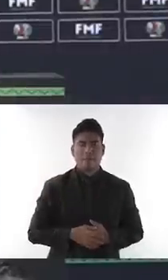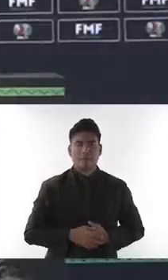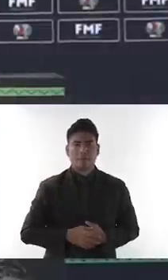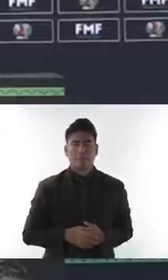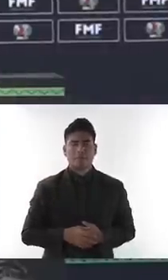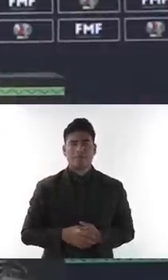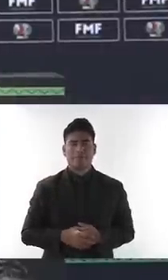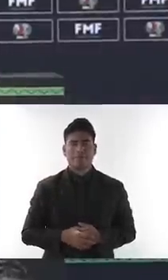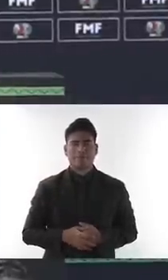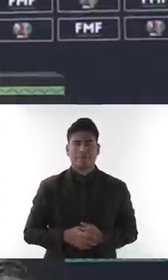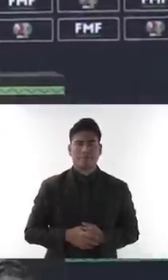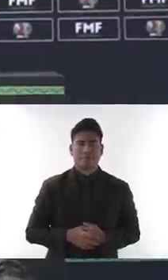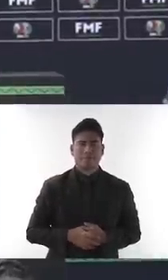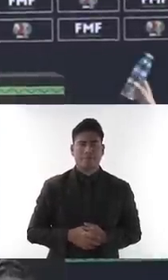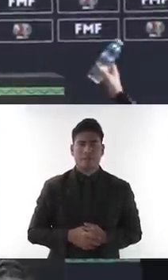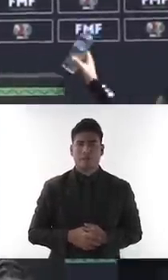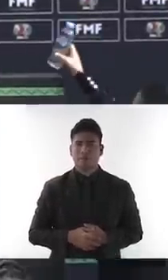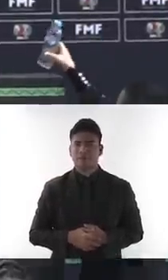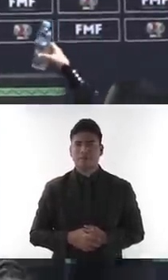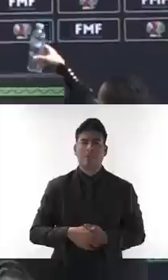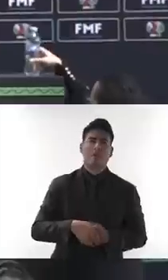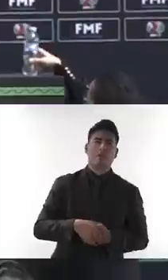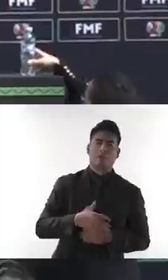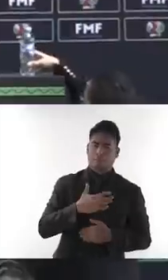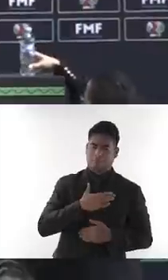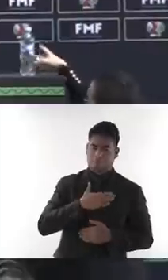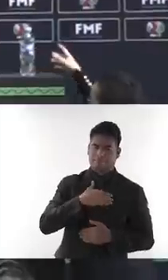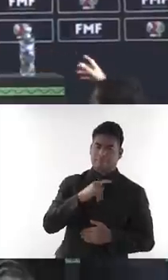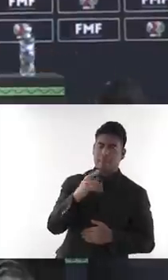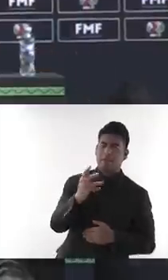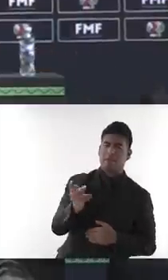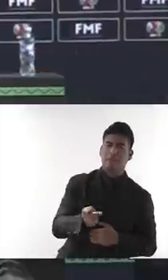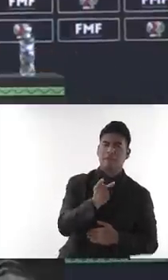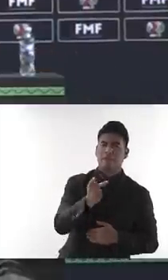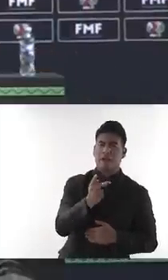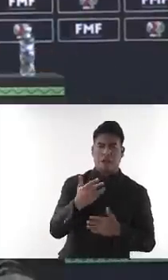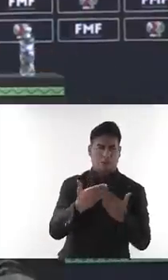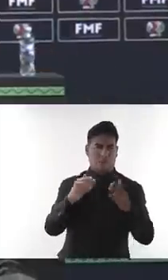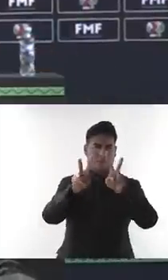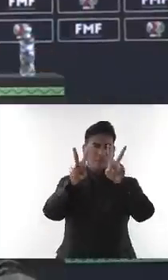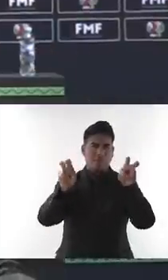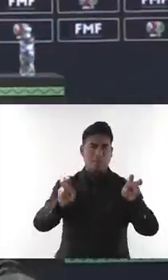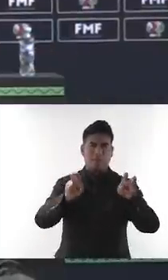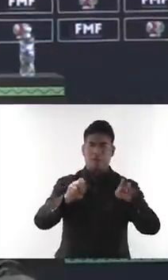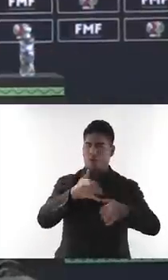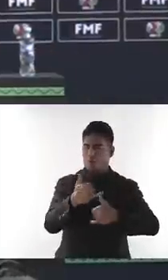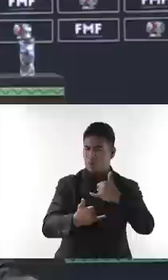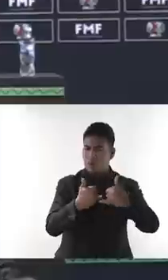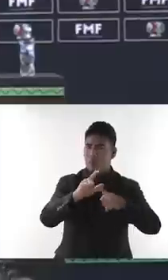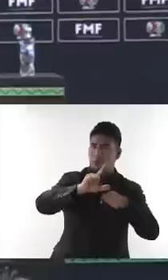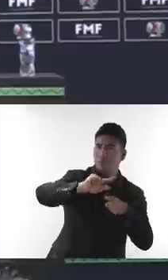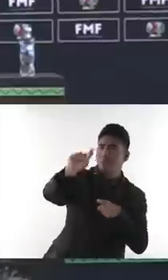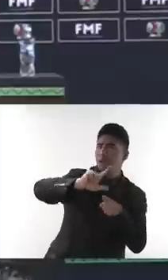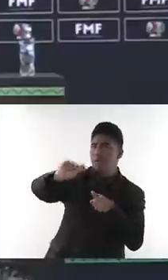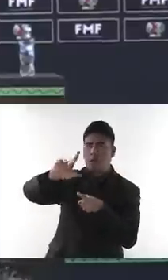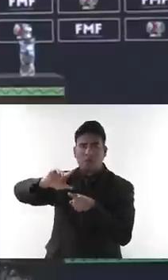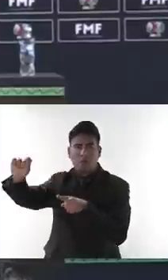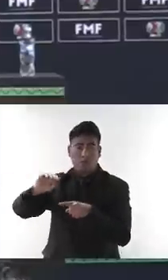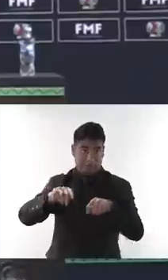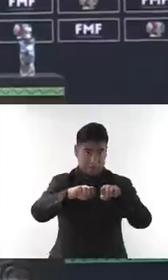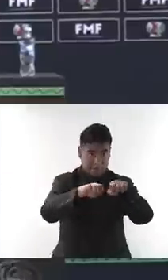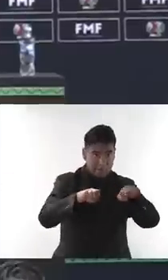están? Miquel, en este tema de la exportación, a los clubes también se les va a pedir a lo mejor que no pidan